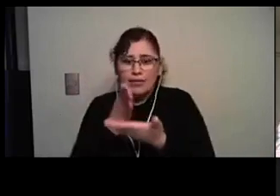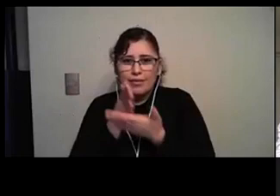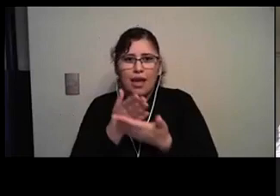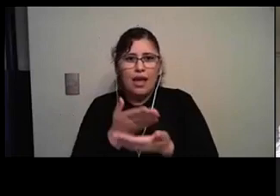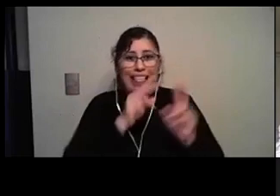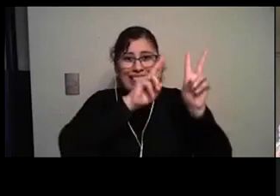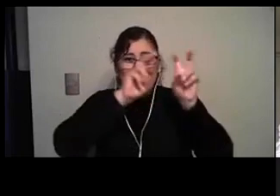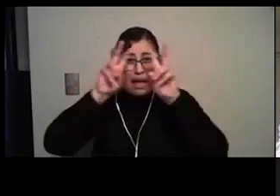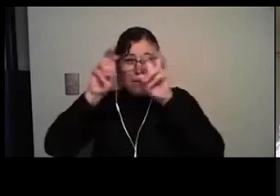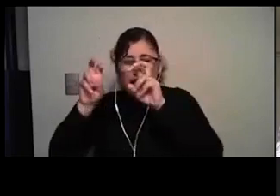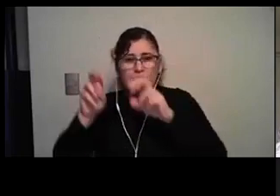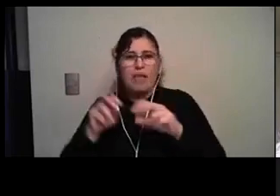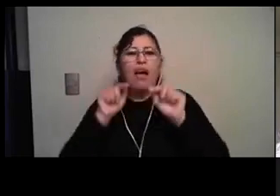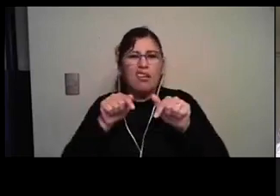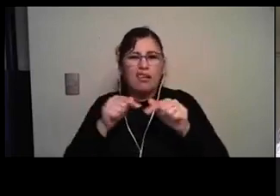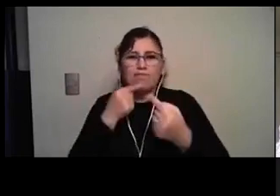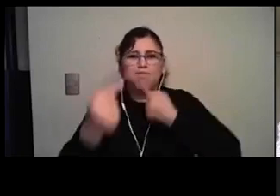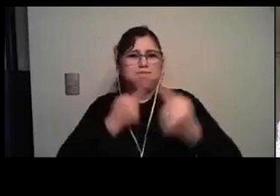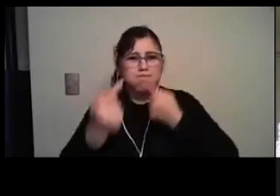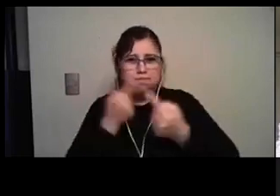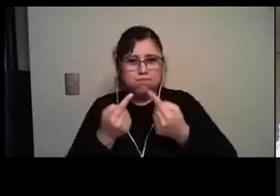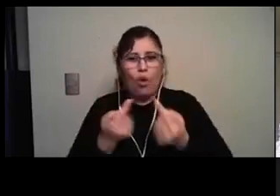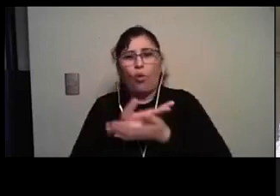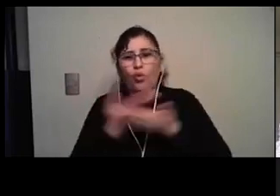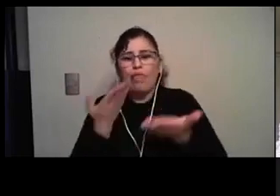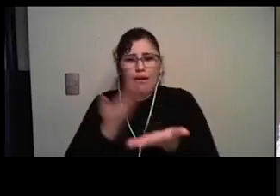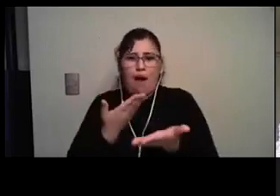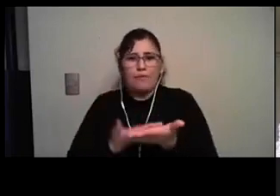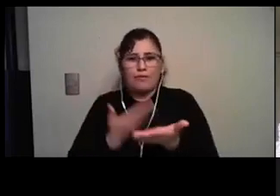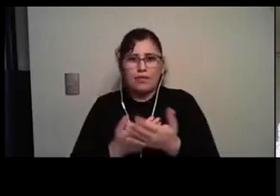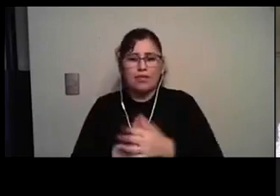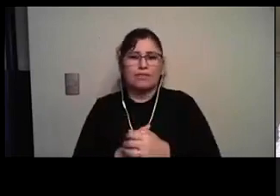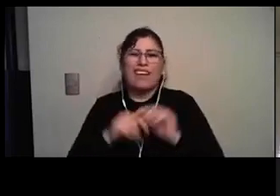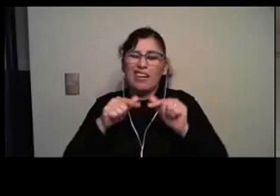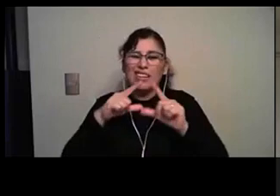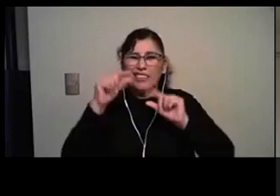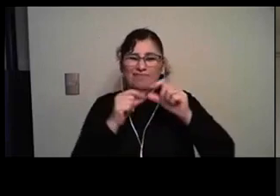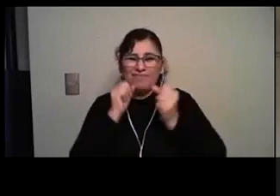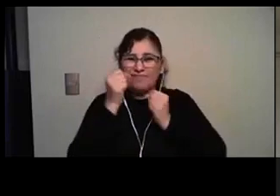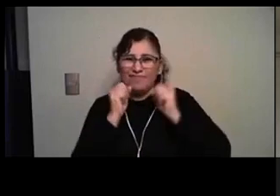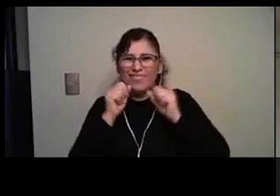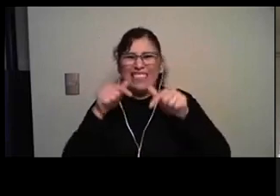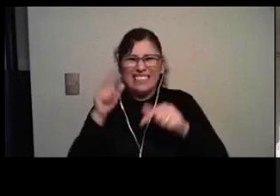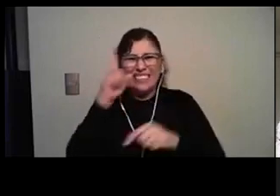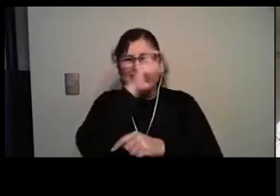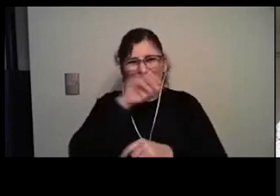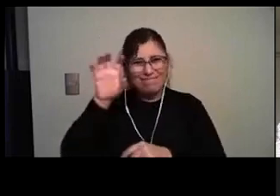una instancia además de aprendizaje, ¿ya? Y neurología es una asignatura que es compleja,